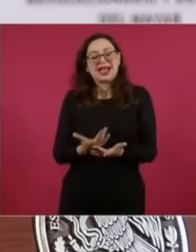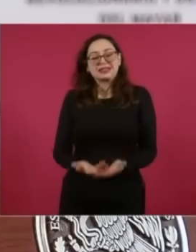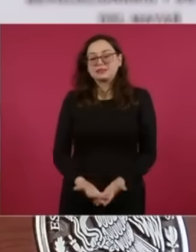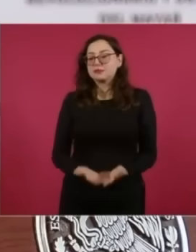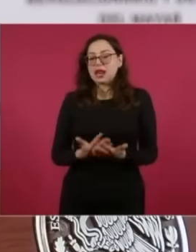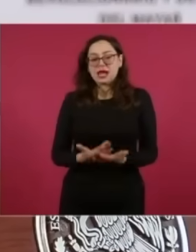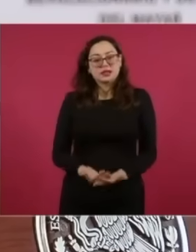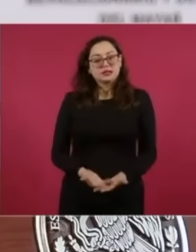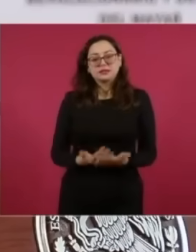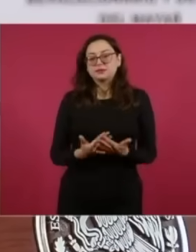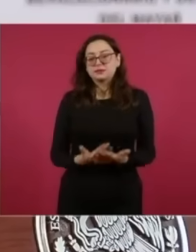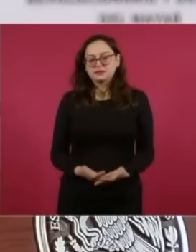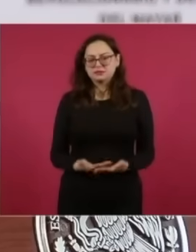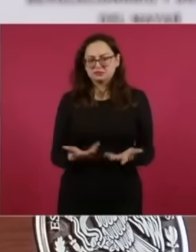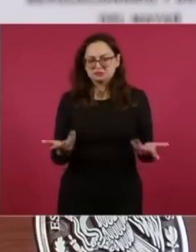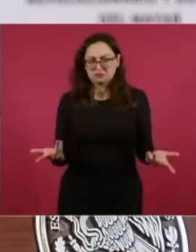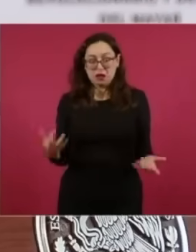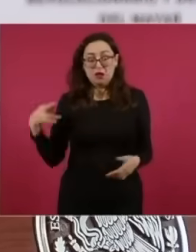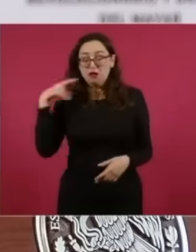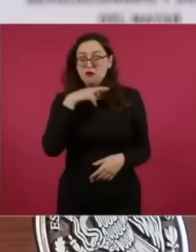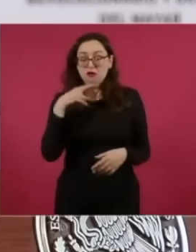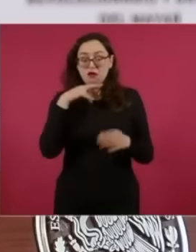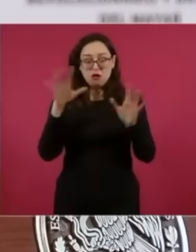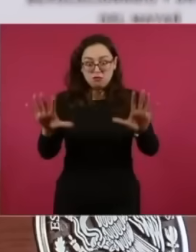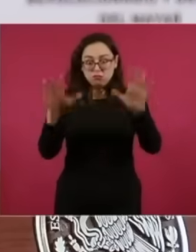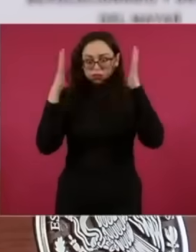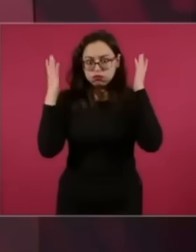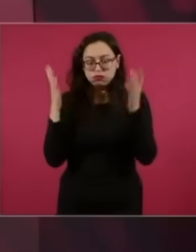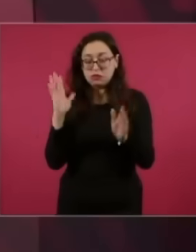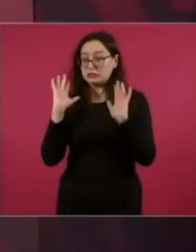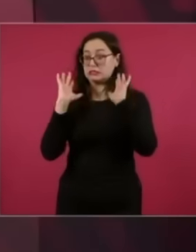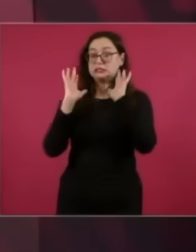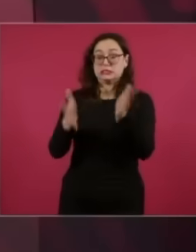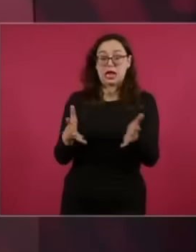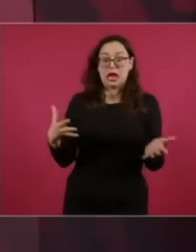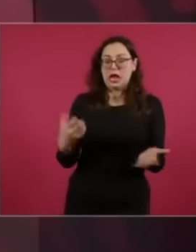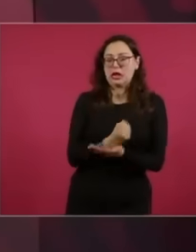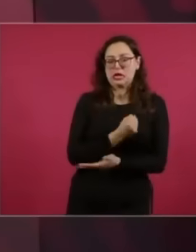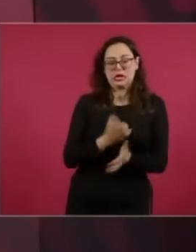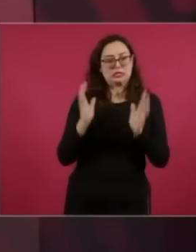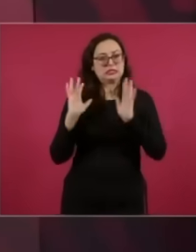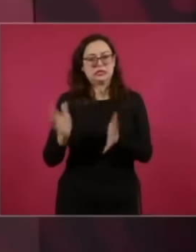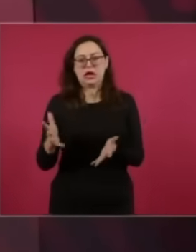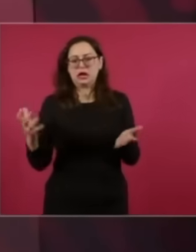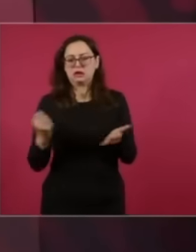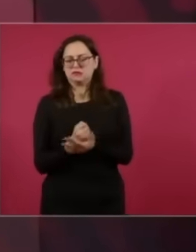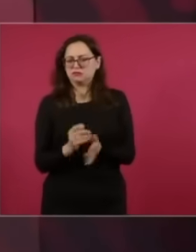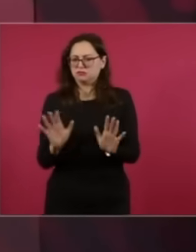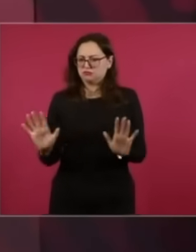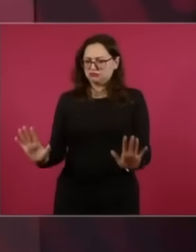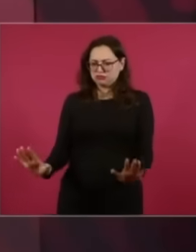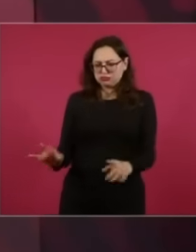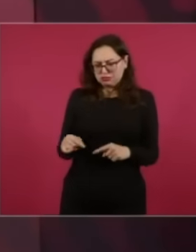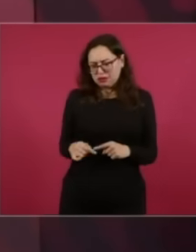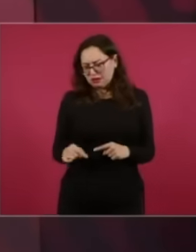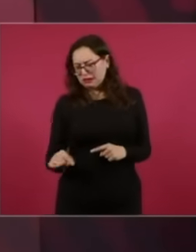qué tanta prisa no legalmente son 30